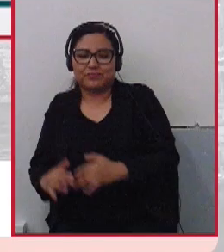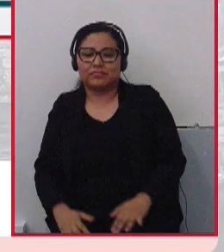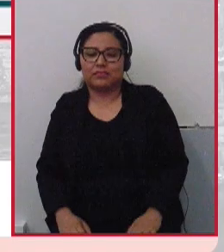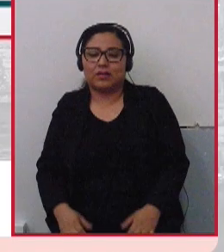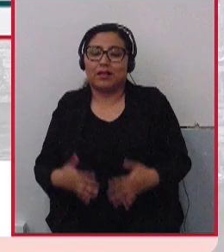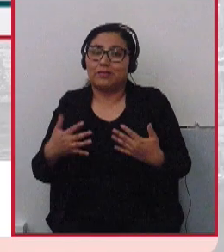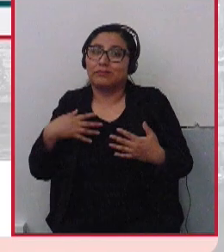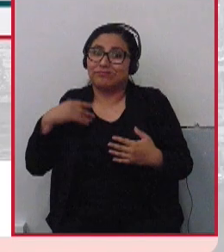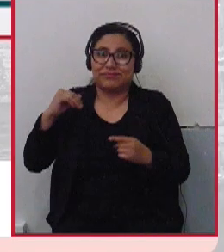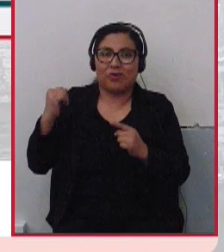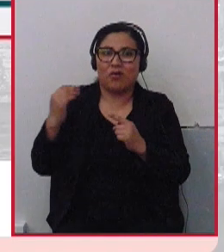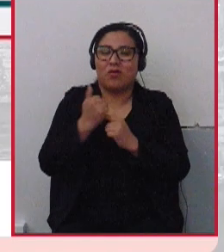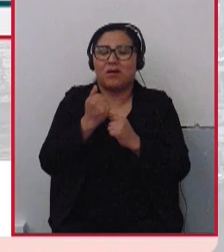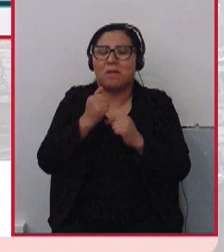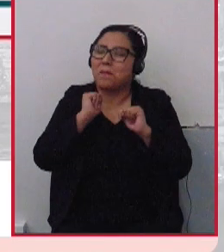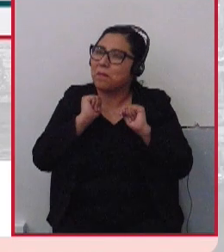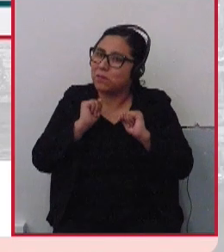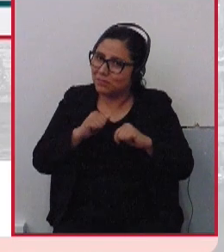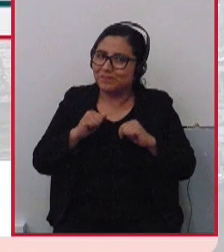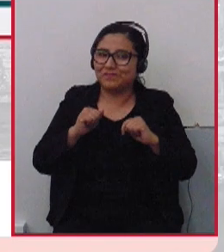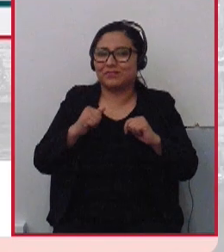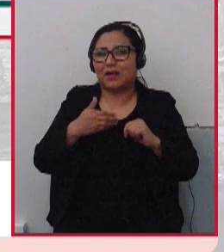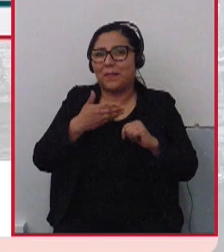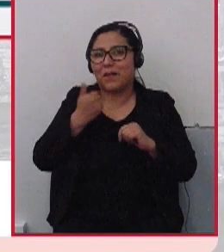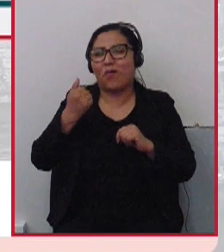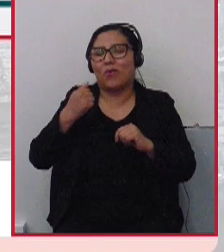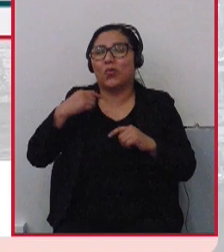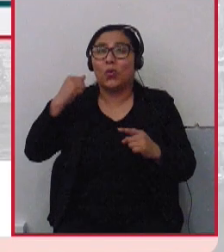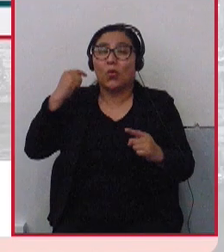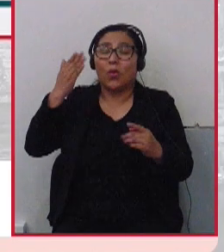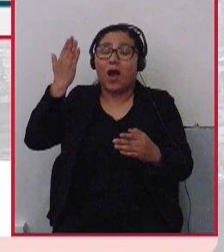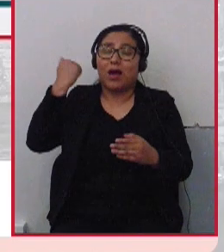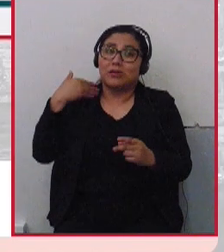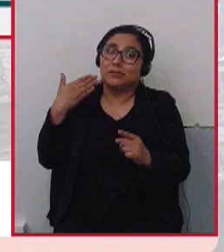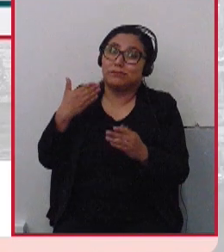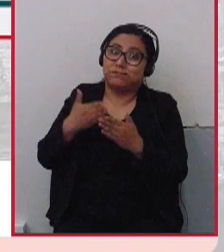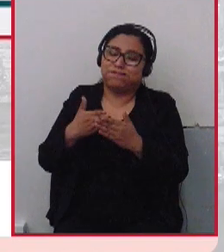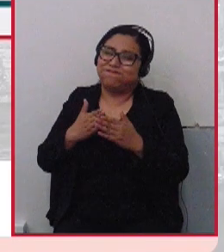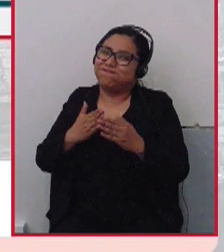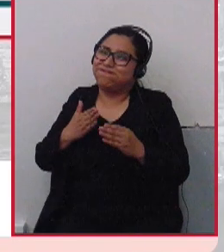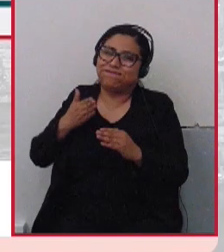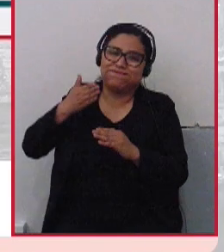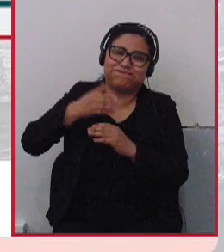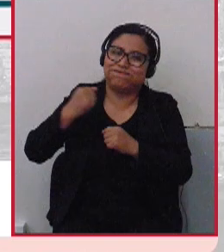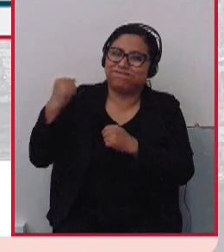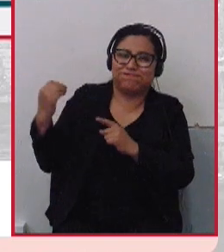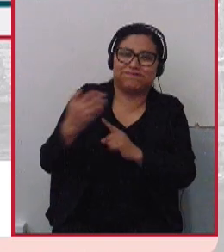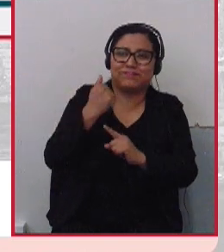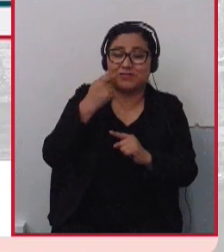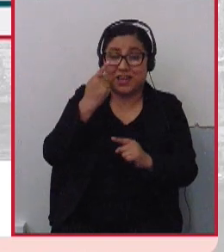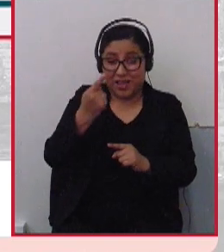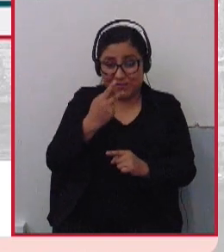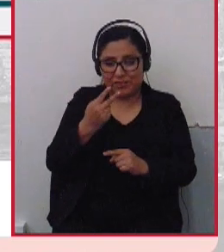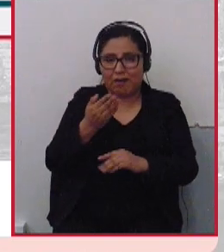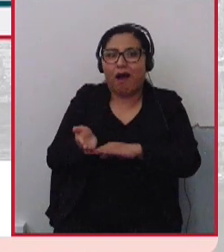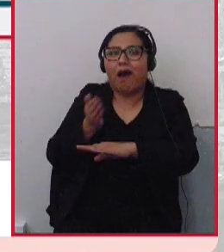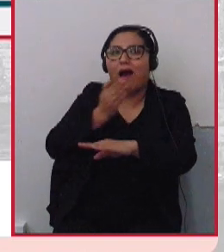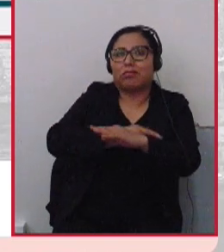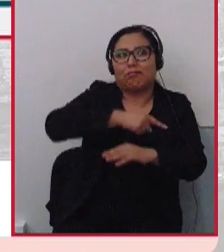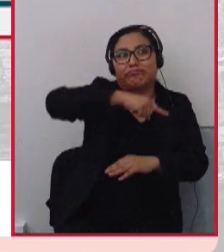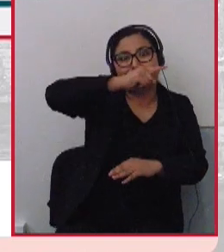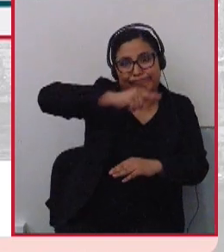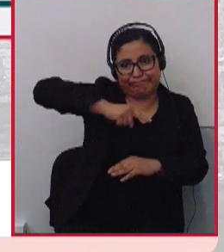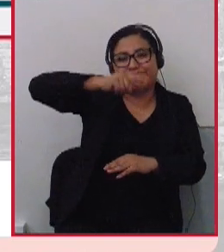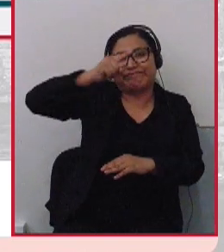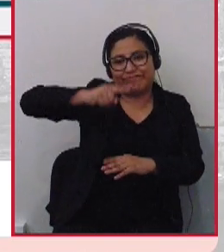Entonces hemos logrado uno de los hitos que era un reto para nosotros y ustedes pueden verlo acá, ¿no? Bastante variabilidad. A